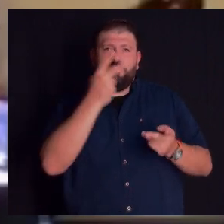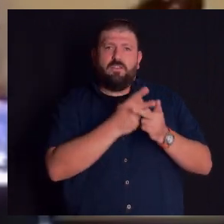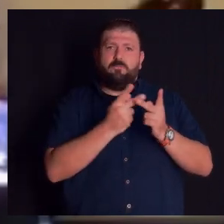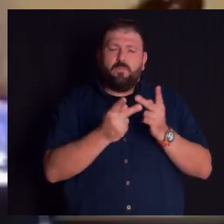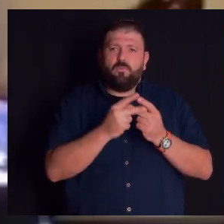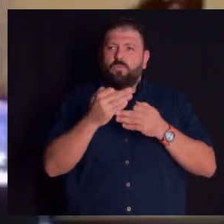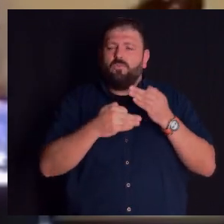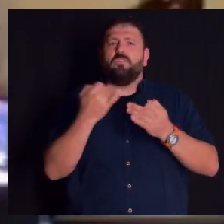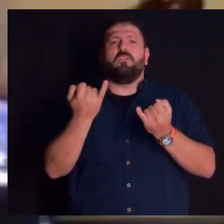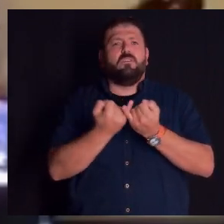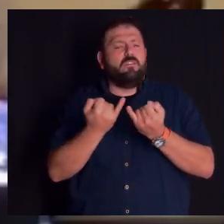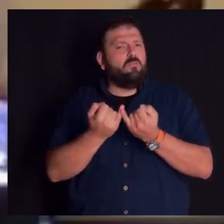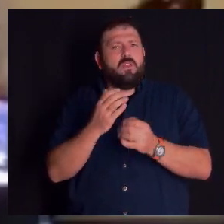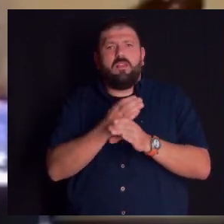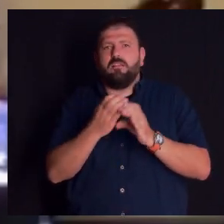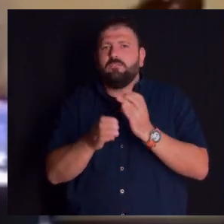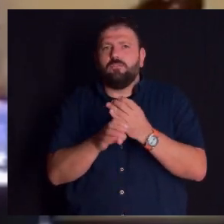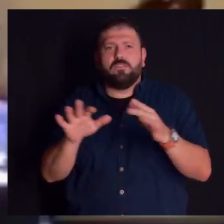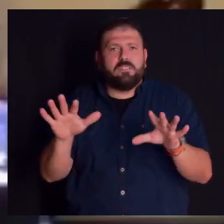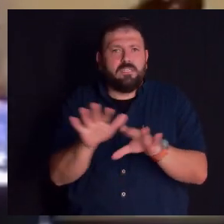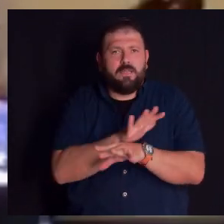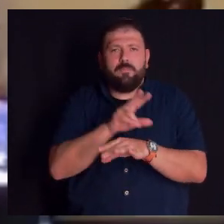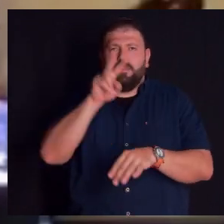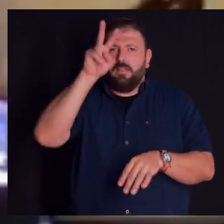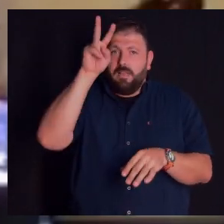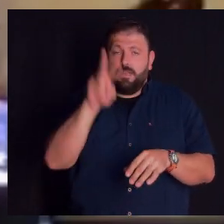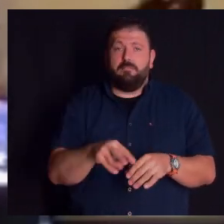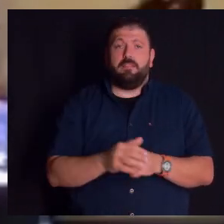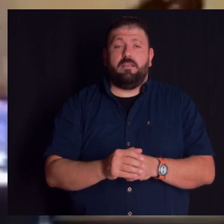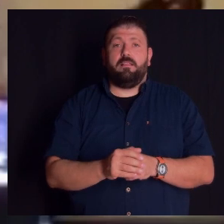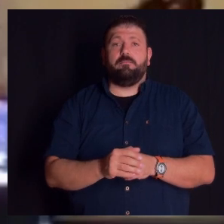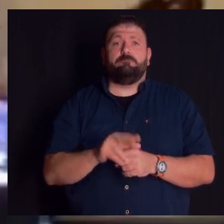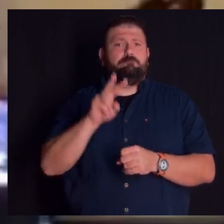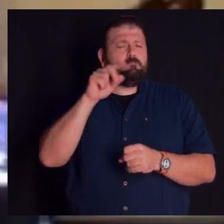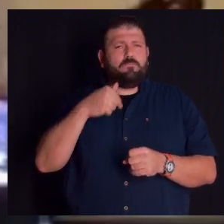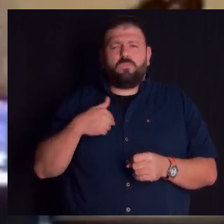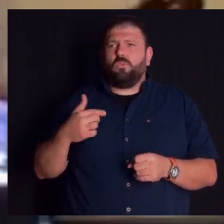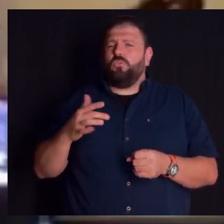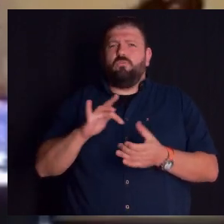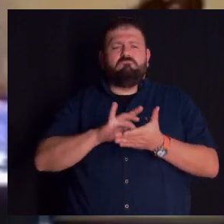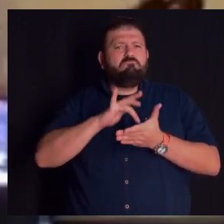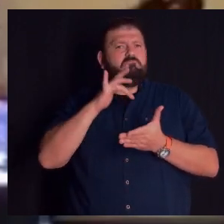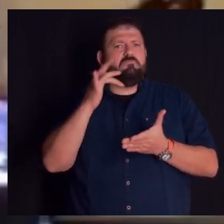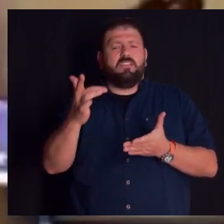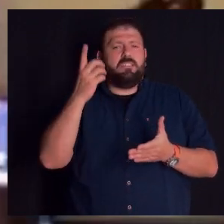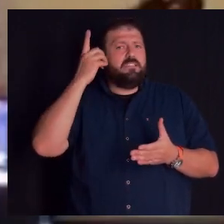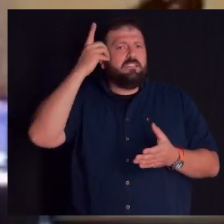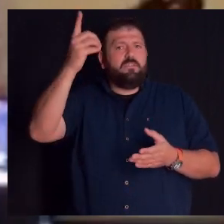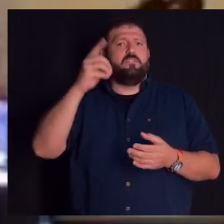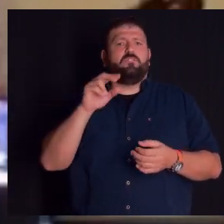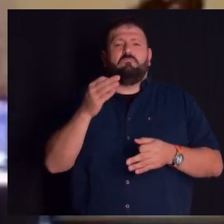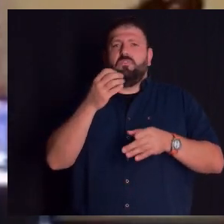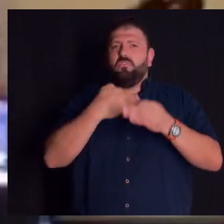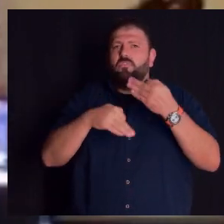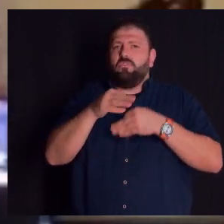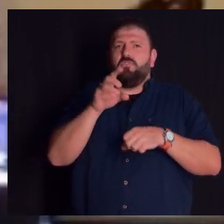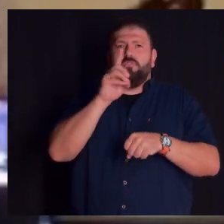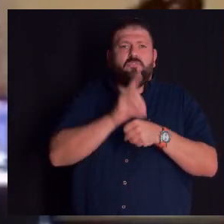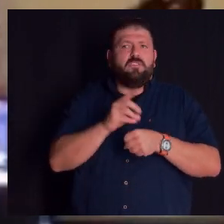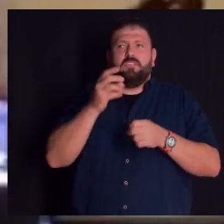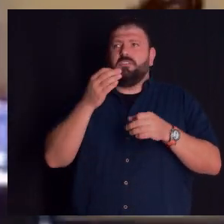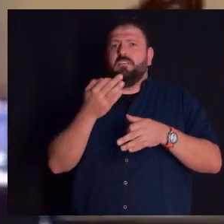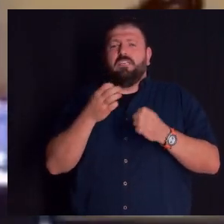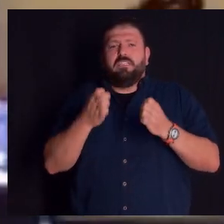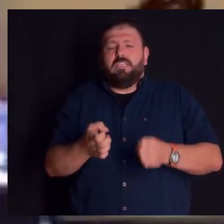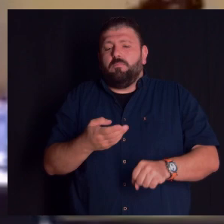las others, cosas van a cambiar, las cosas things will vienen por change. añadidura. Y la verdad, pues They come by gracias a themselves. Dios, So thank todos God. los días Every estamos day